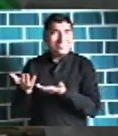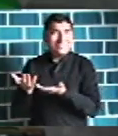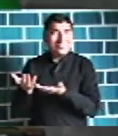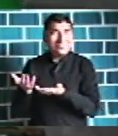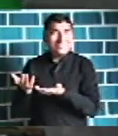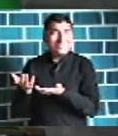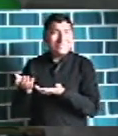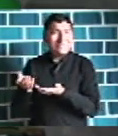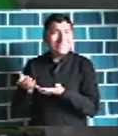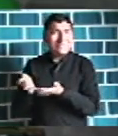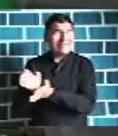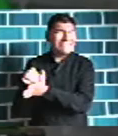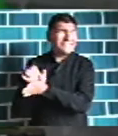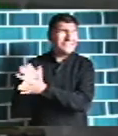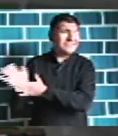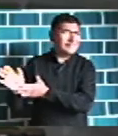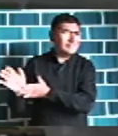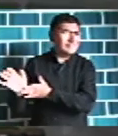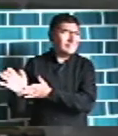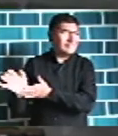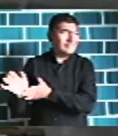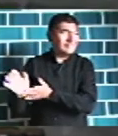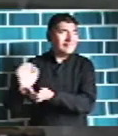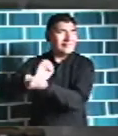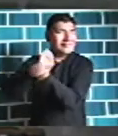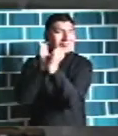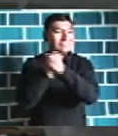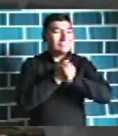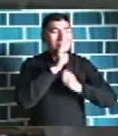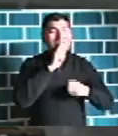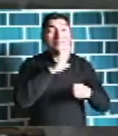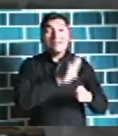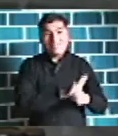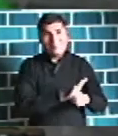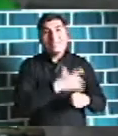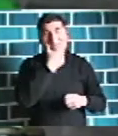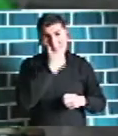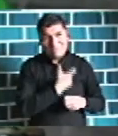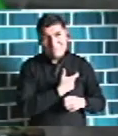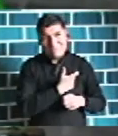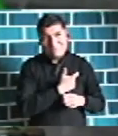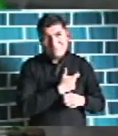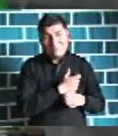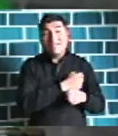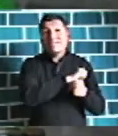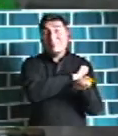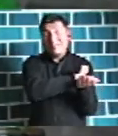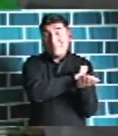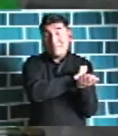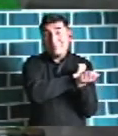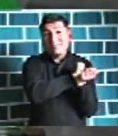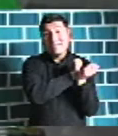pasemos de la indiferencia al compromiso pasemos queridos